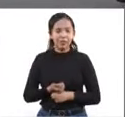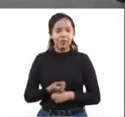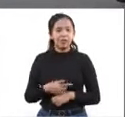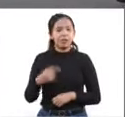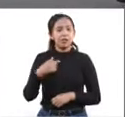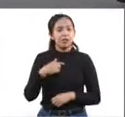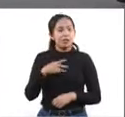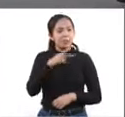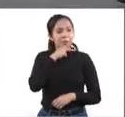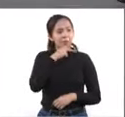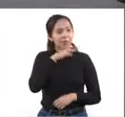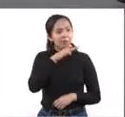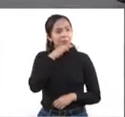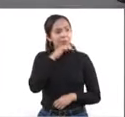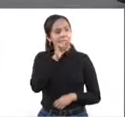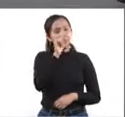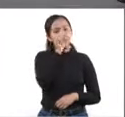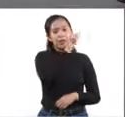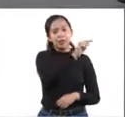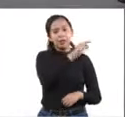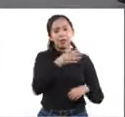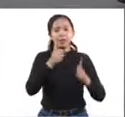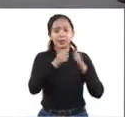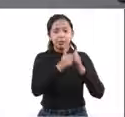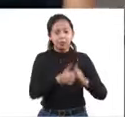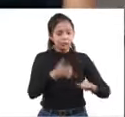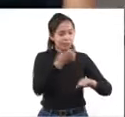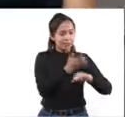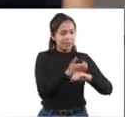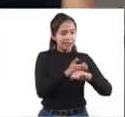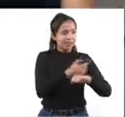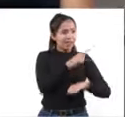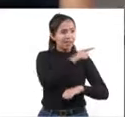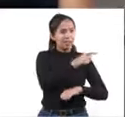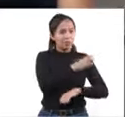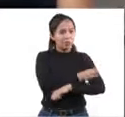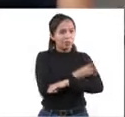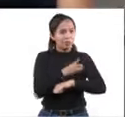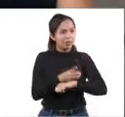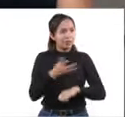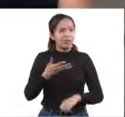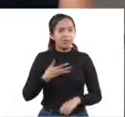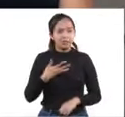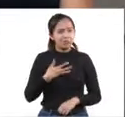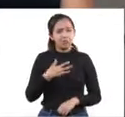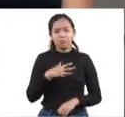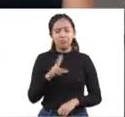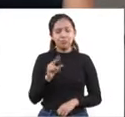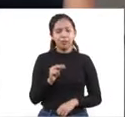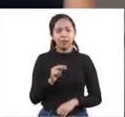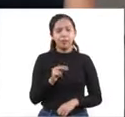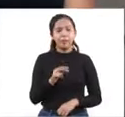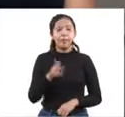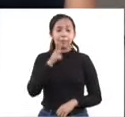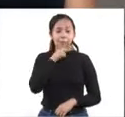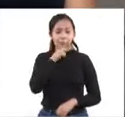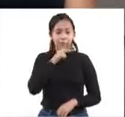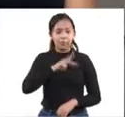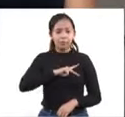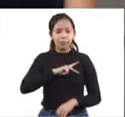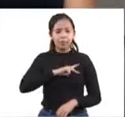a mamá que no tuvieron esa oportunidad, que no han tenido esa oportunidad. Papá muere de COVID en el 2020.